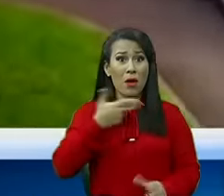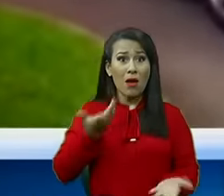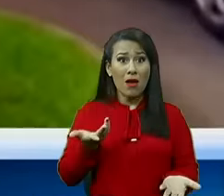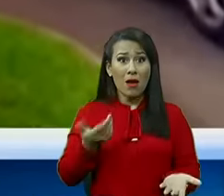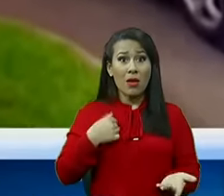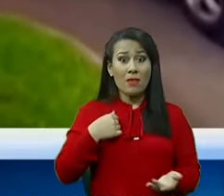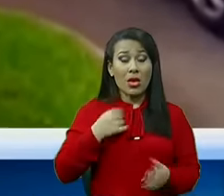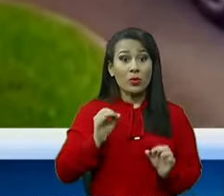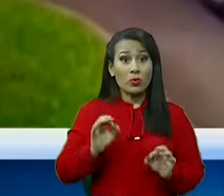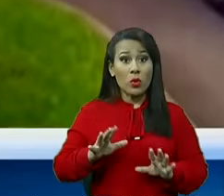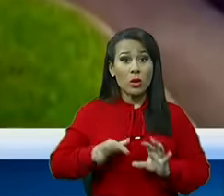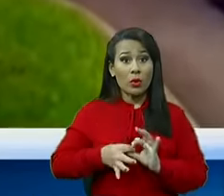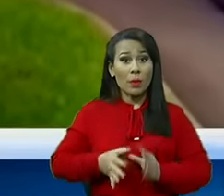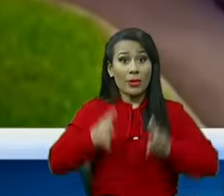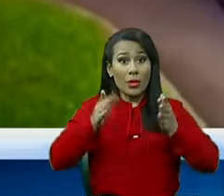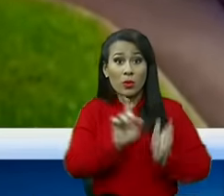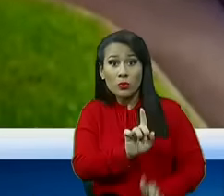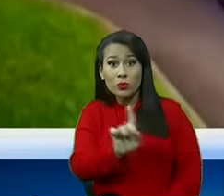por el